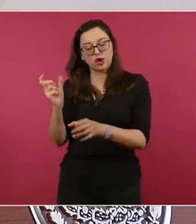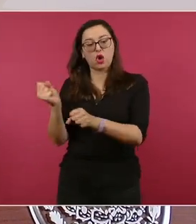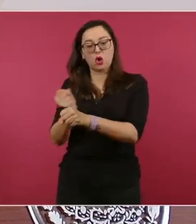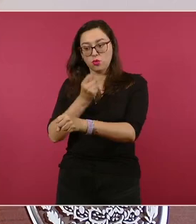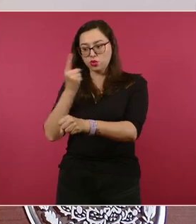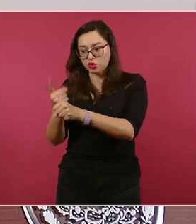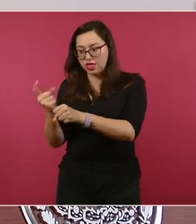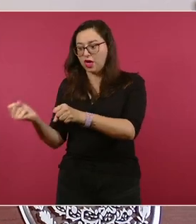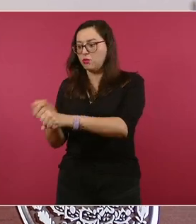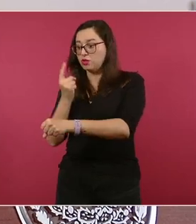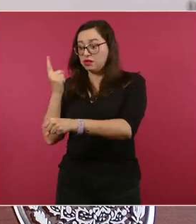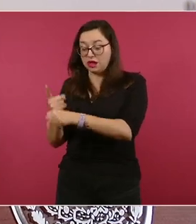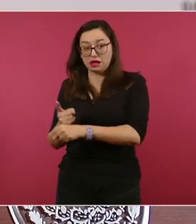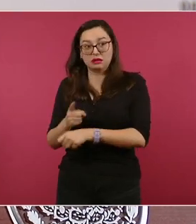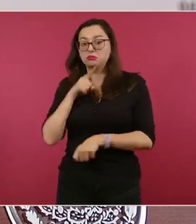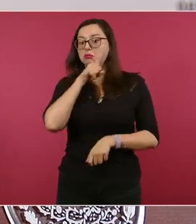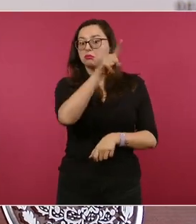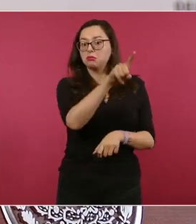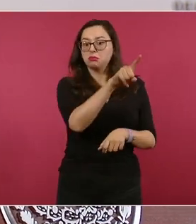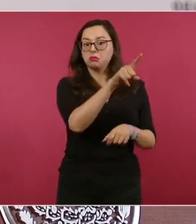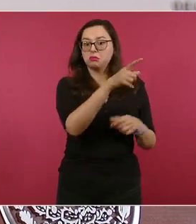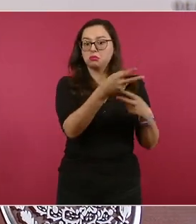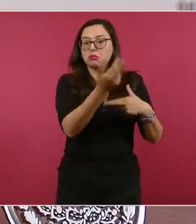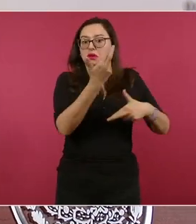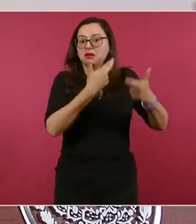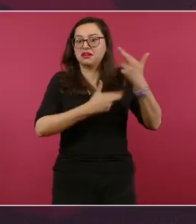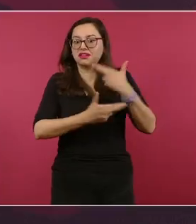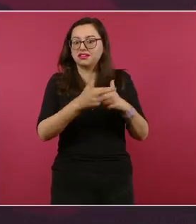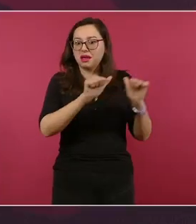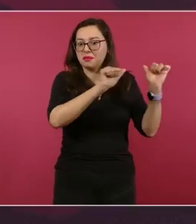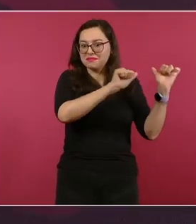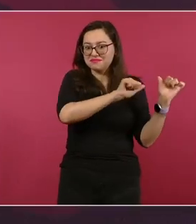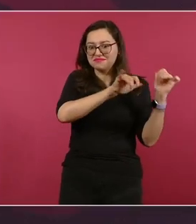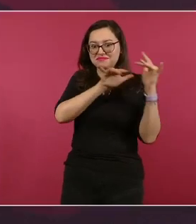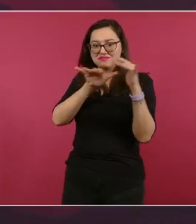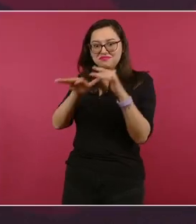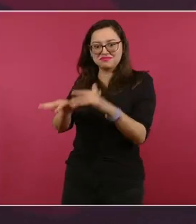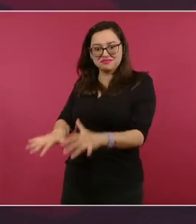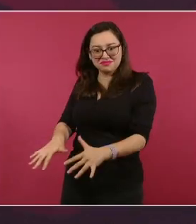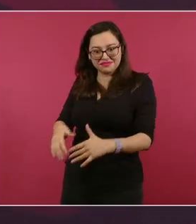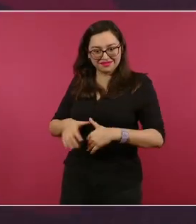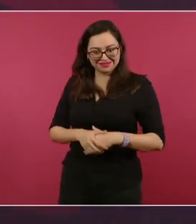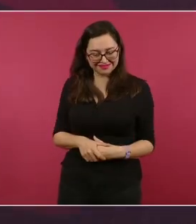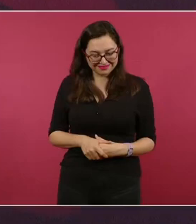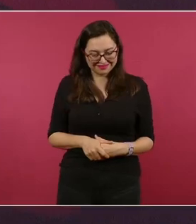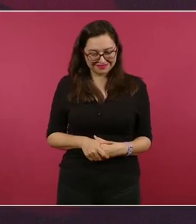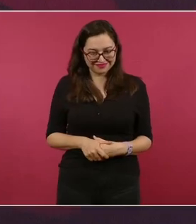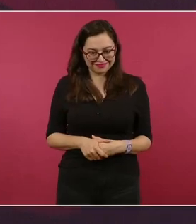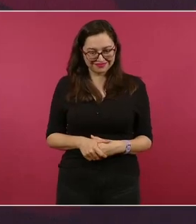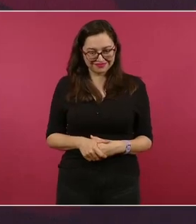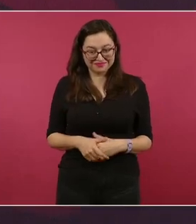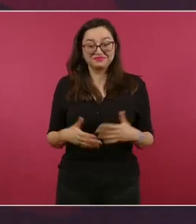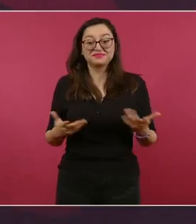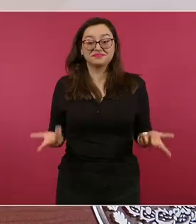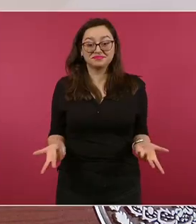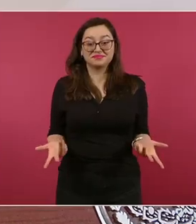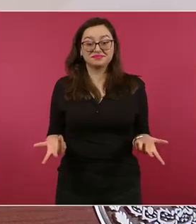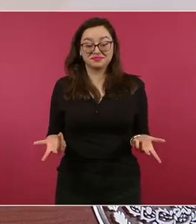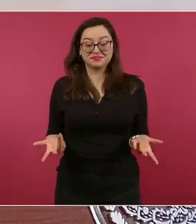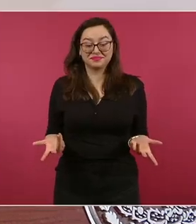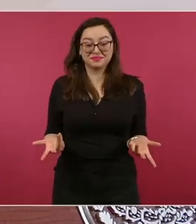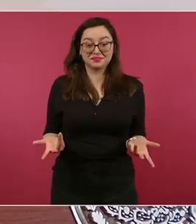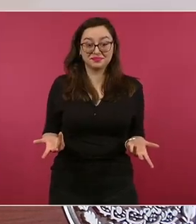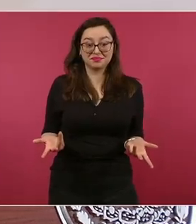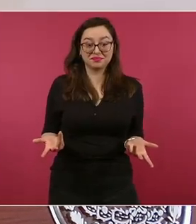están regresando. Bueno, hasta nos están invadiendo, y lo